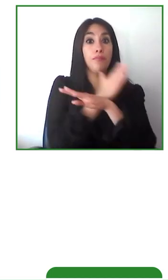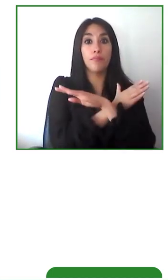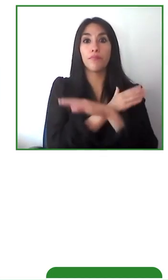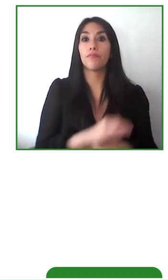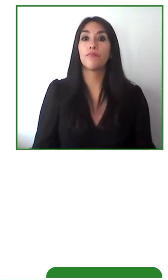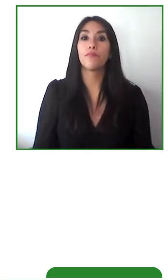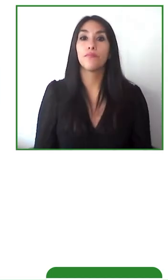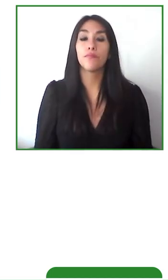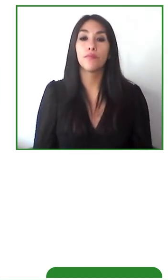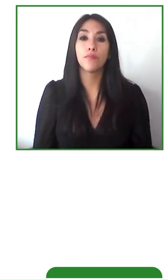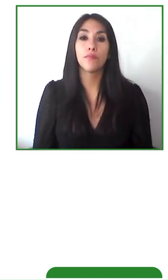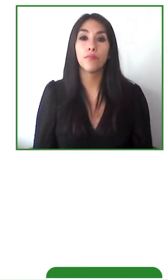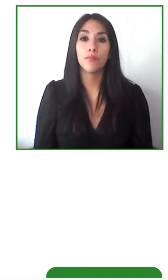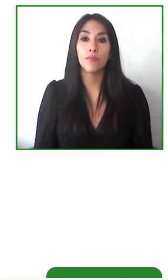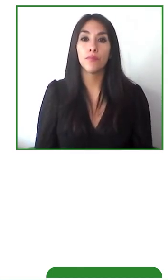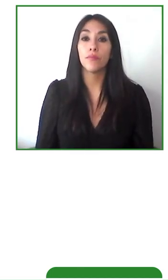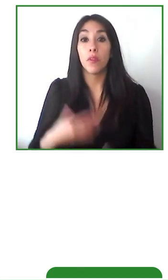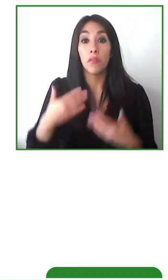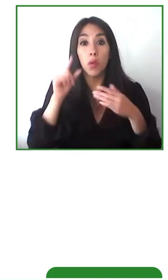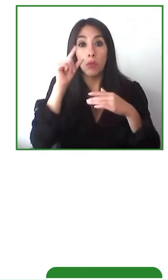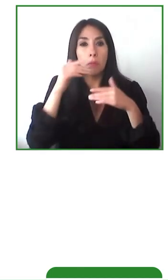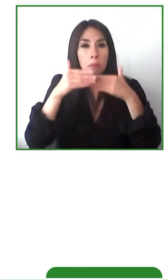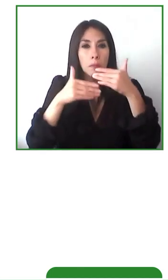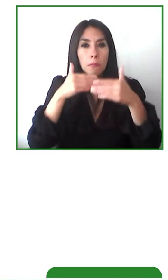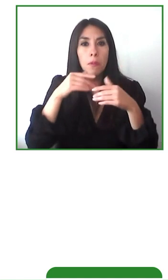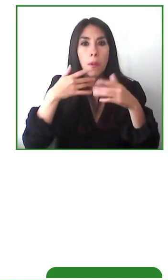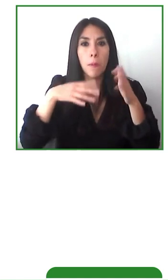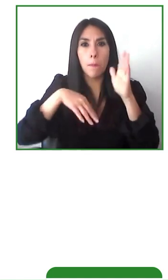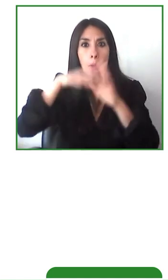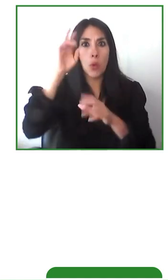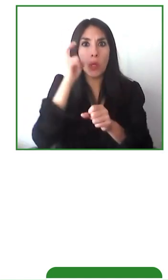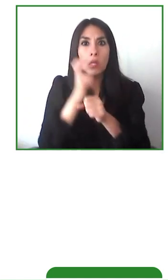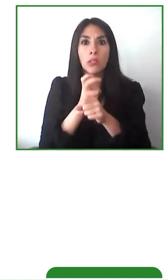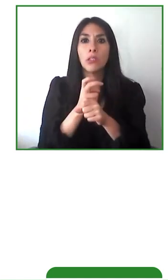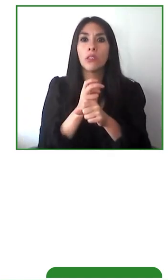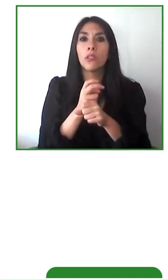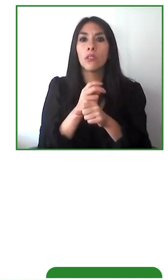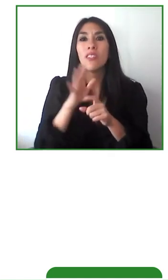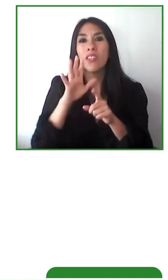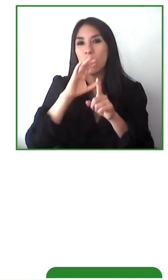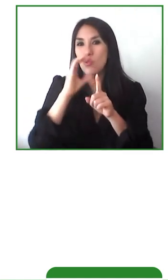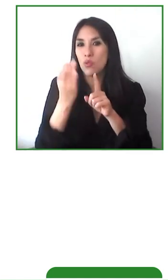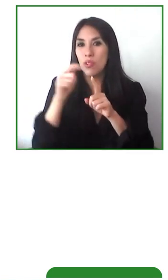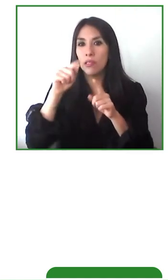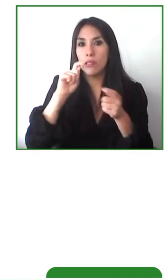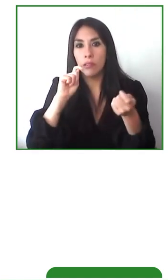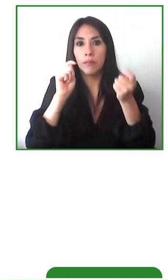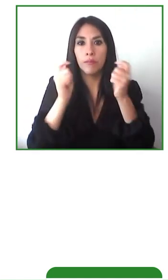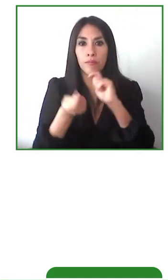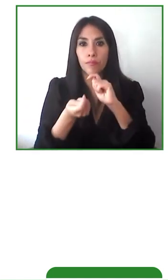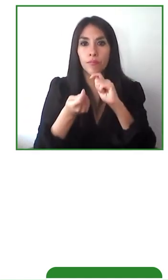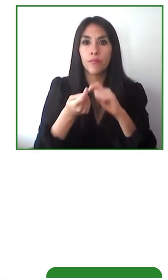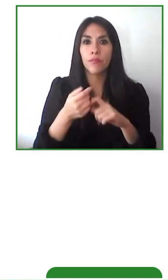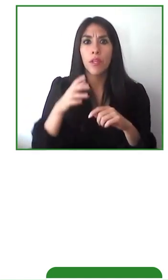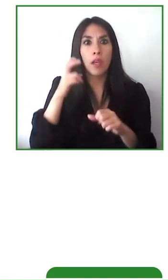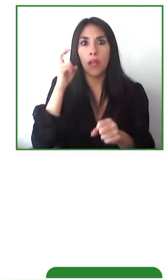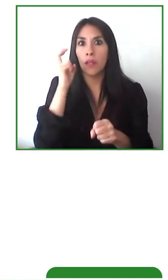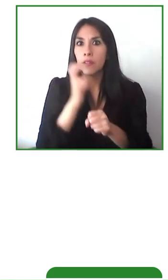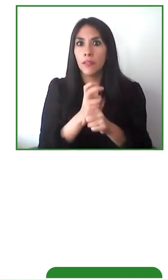fue la transformación de la cultura. El permitir que las